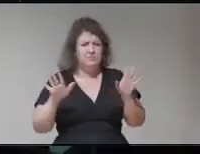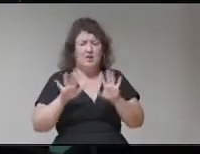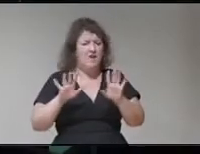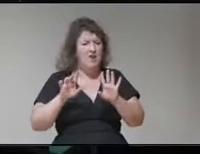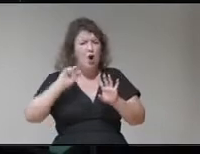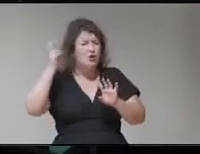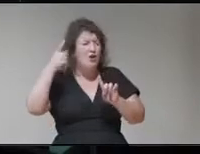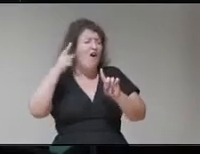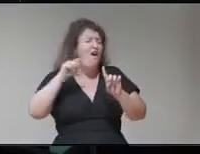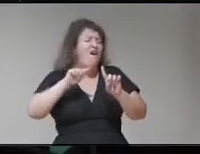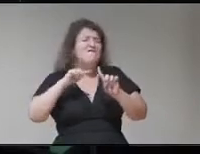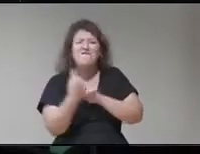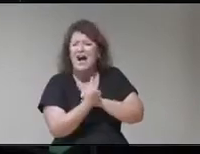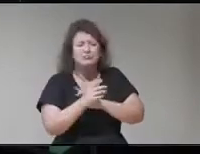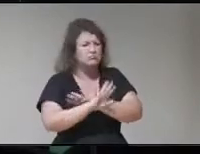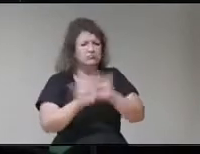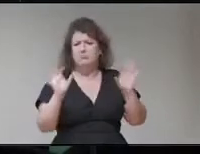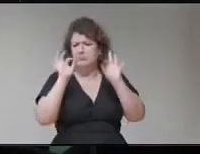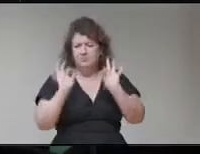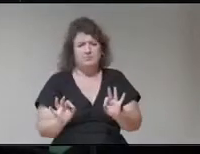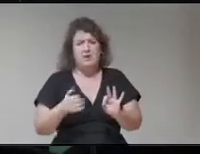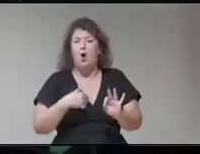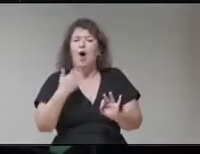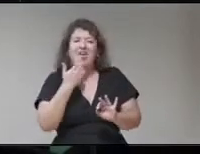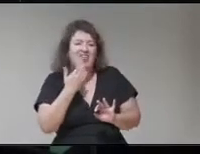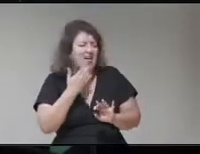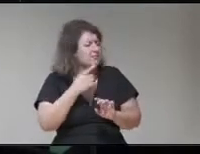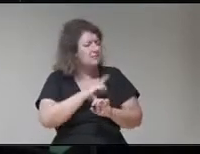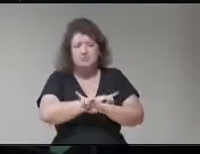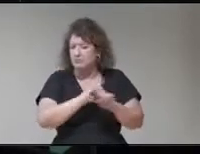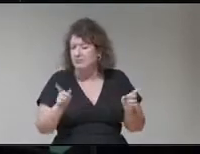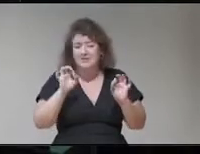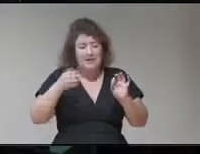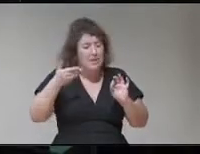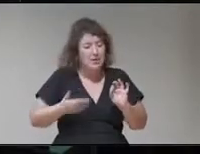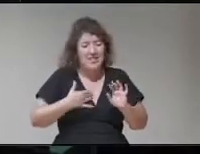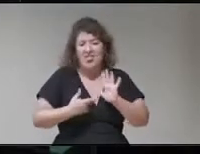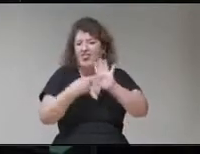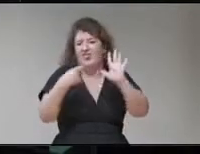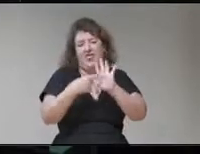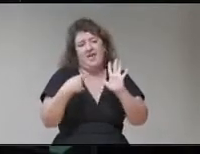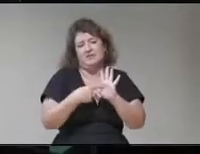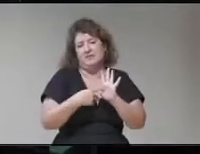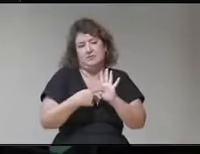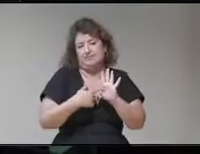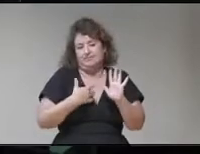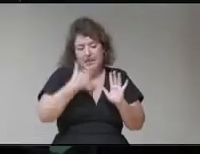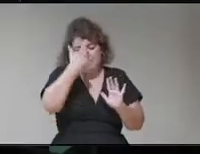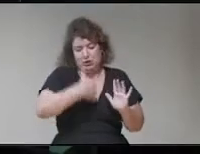factor, ni la edad tienen tanta importancia como la propia dieta que el individuo tiene.